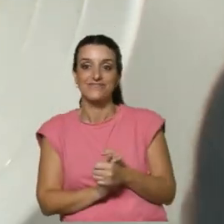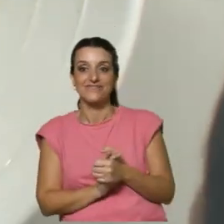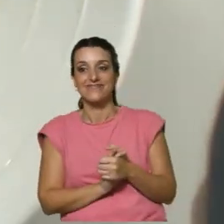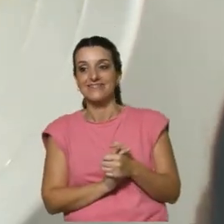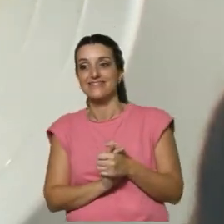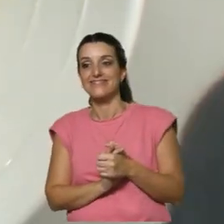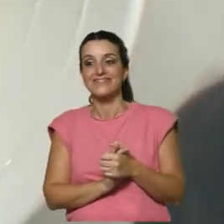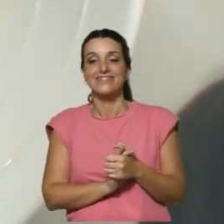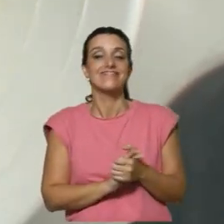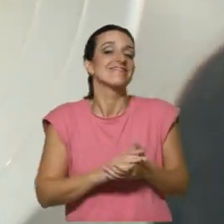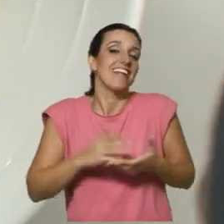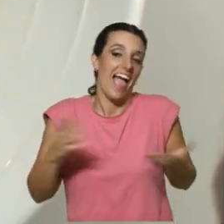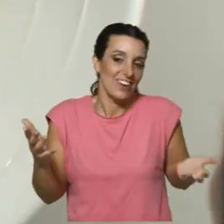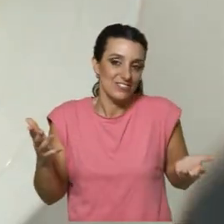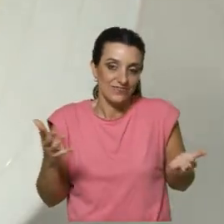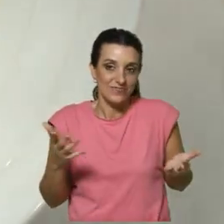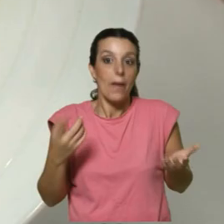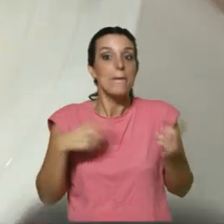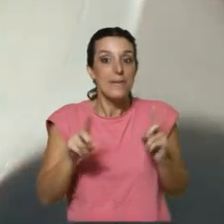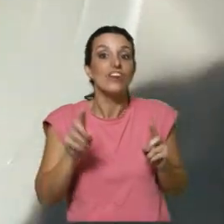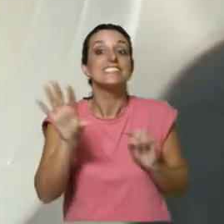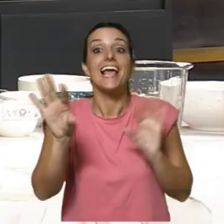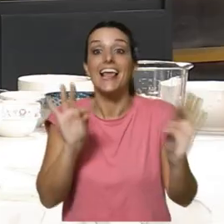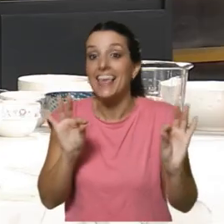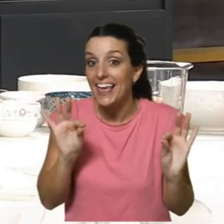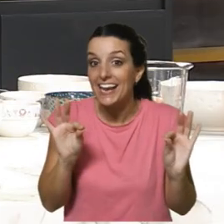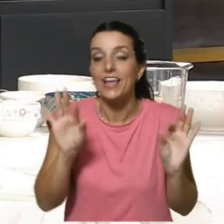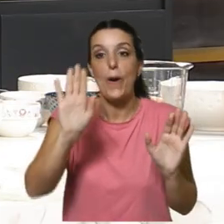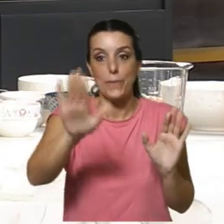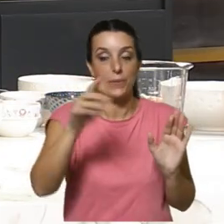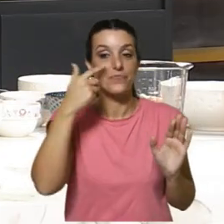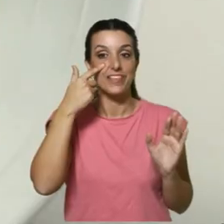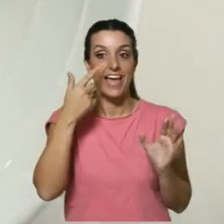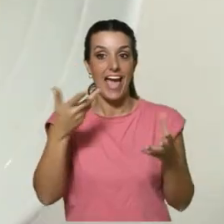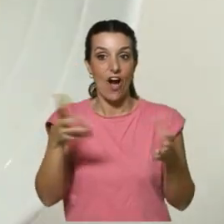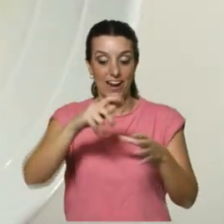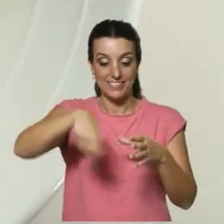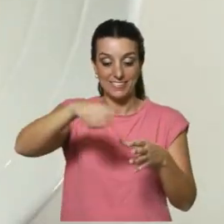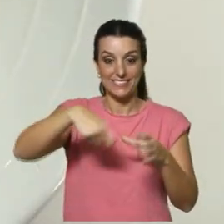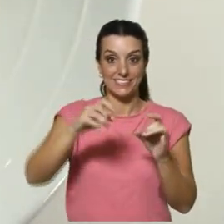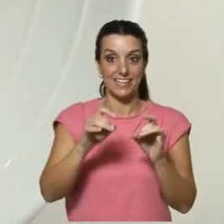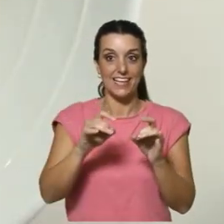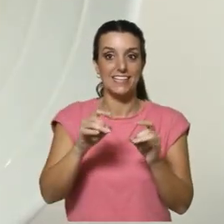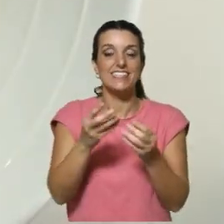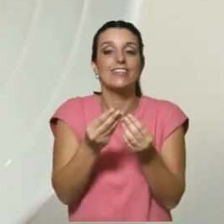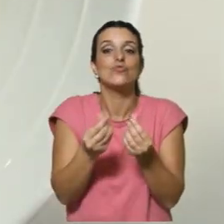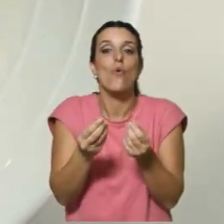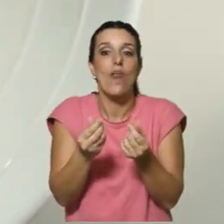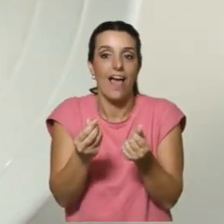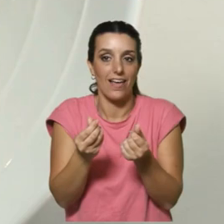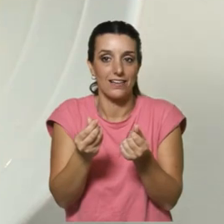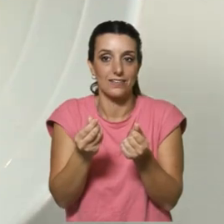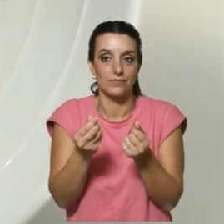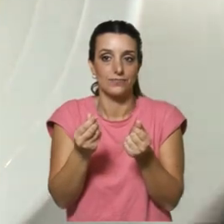No te escondas. No. Pero si tengo que elegir. Mirá, ¿ves? Te va a quedar esto. Esta textura así.